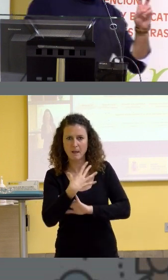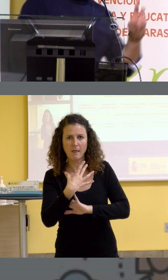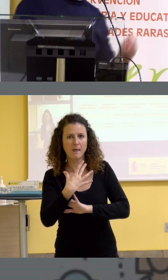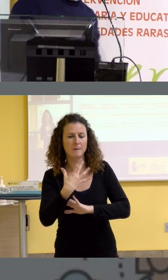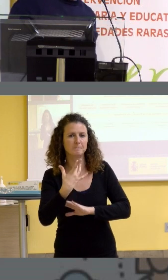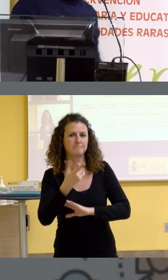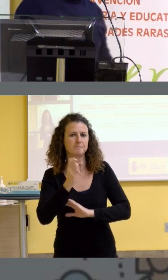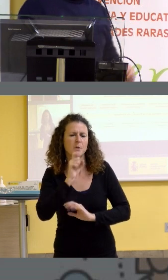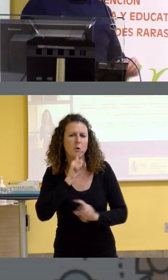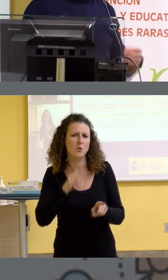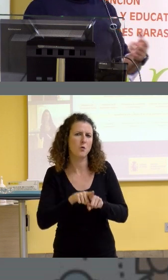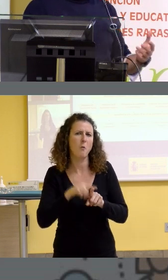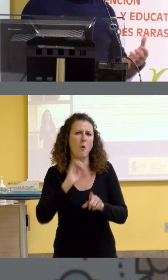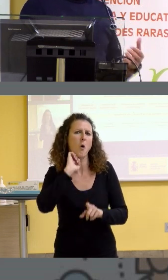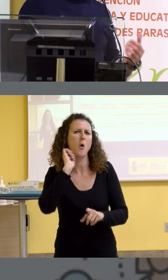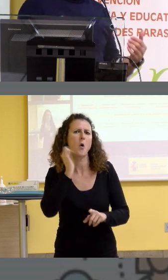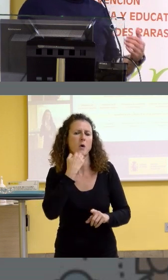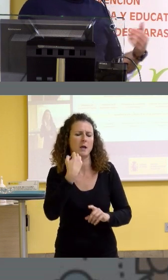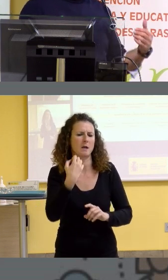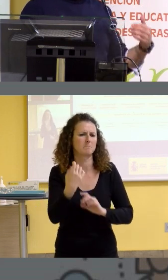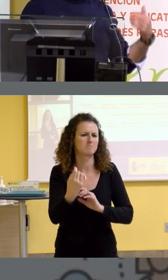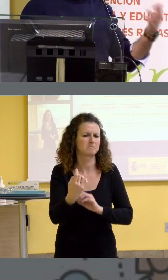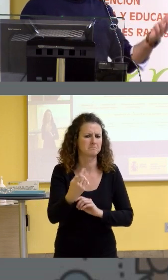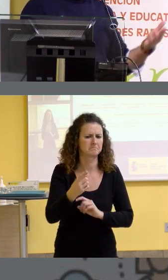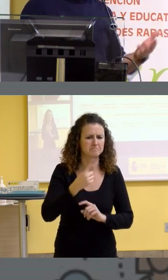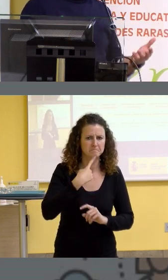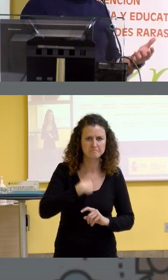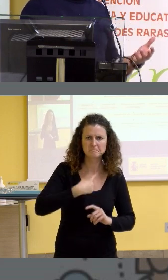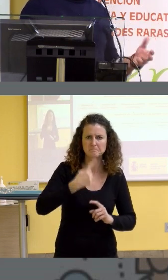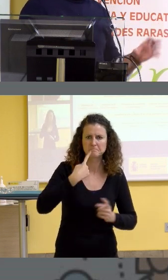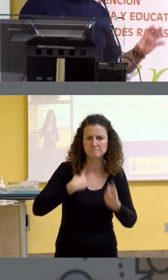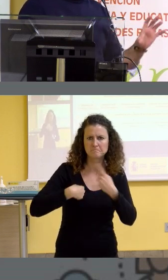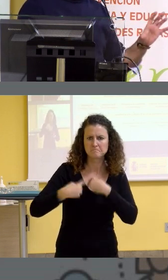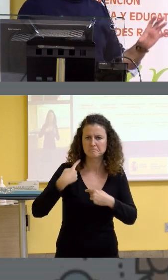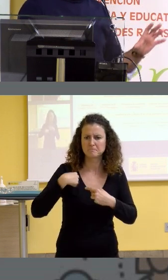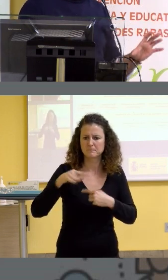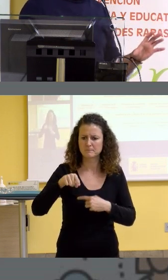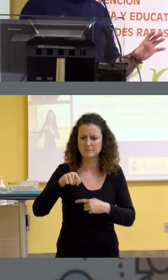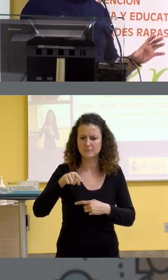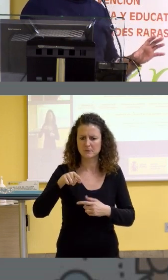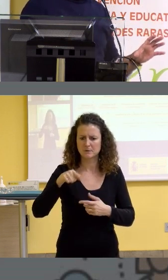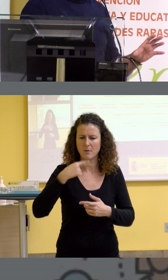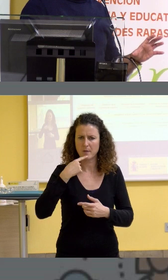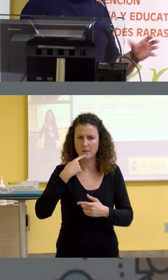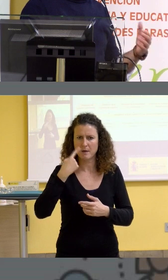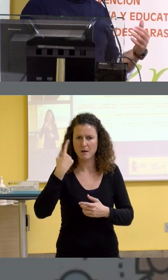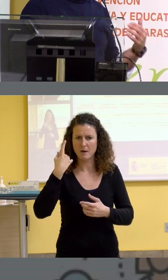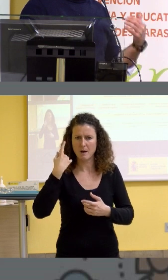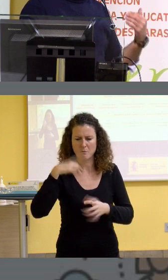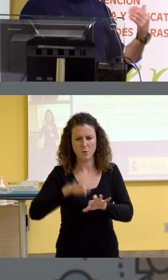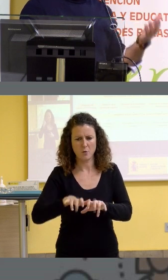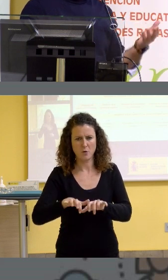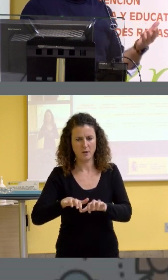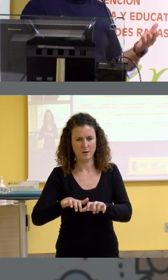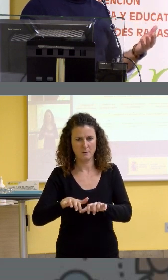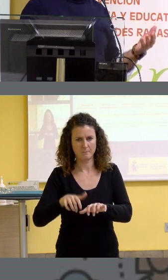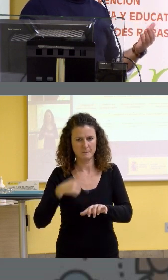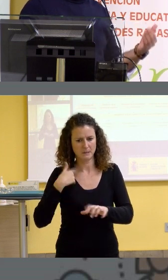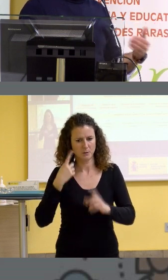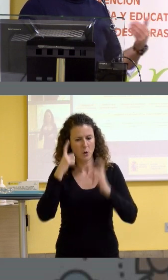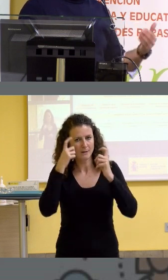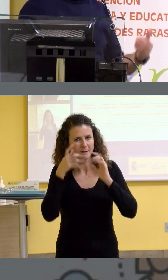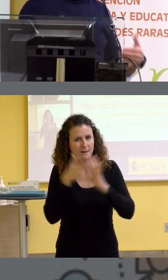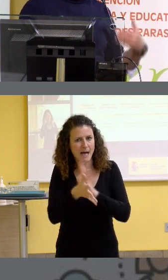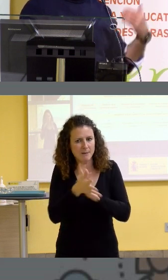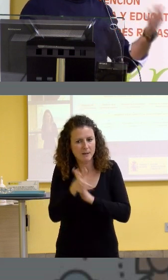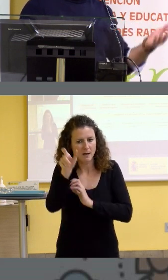como quejas, de que los pacientes no hacían bien las tareas cognitivas, que se hacían con ordenador. Y yo intentaba explicarles que es que